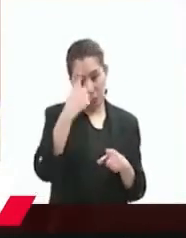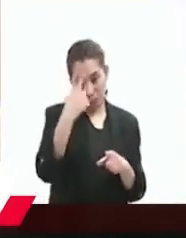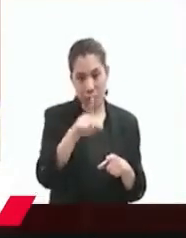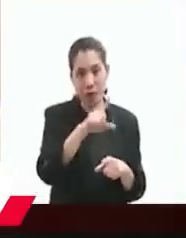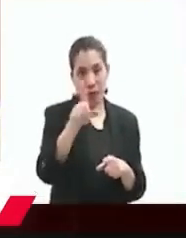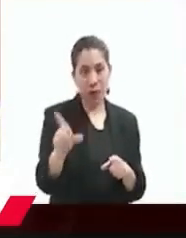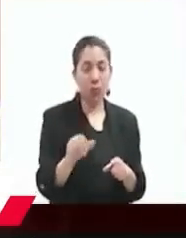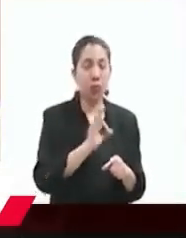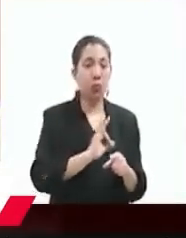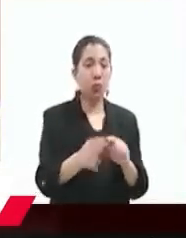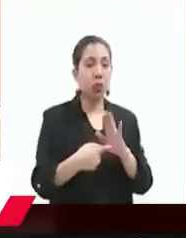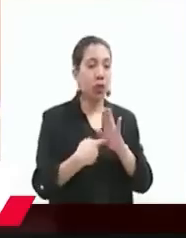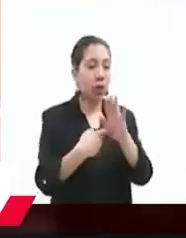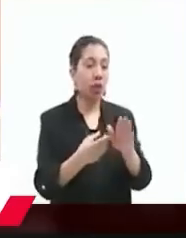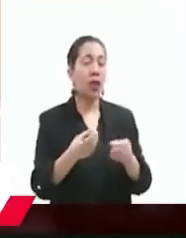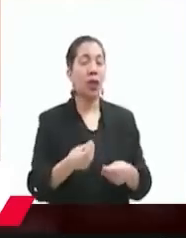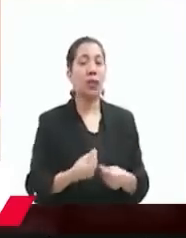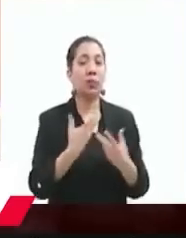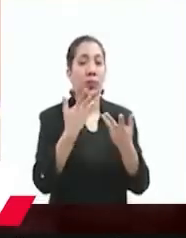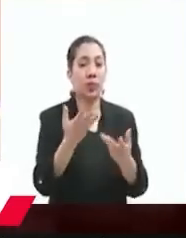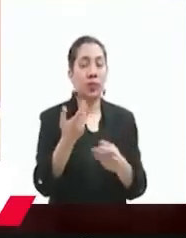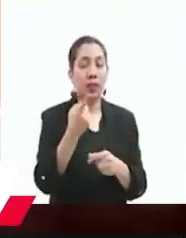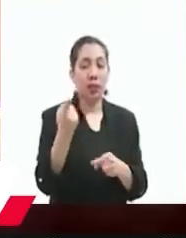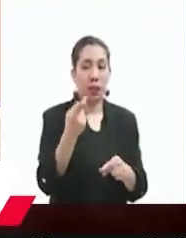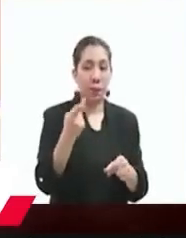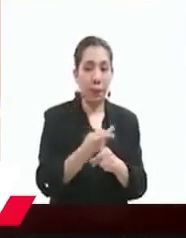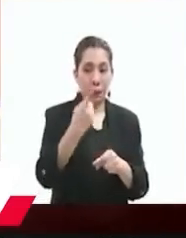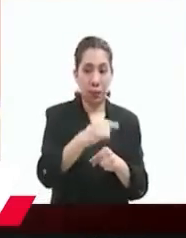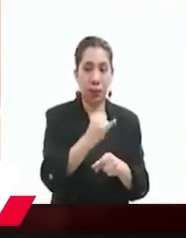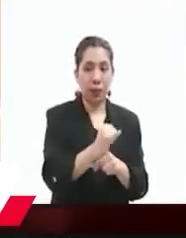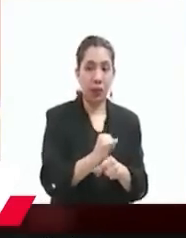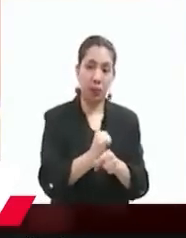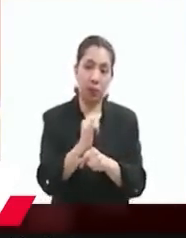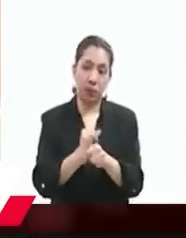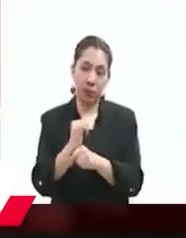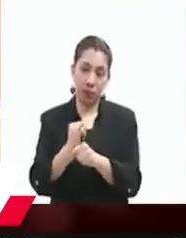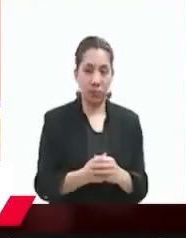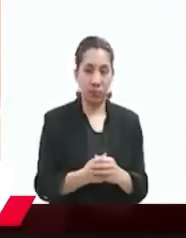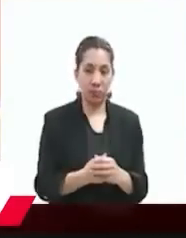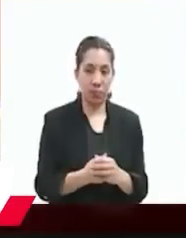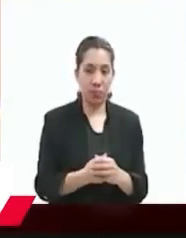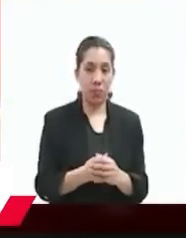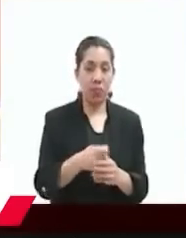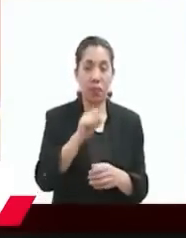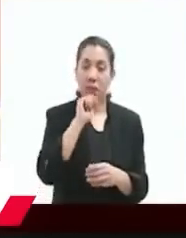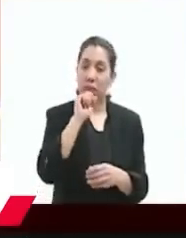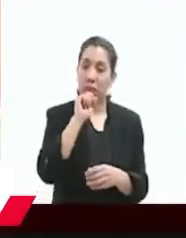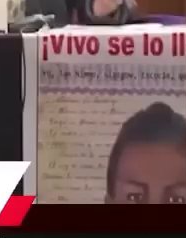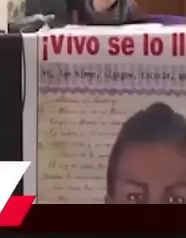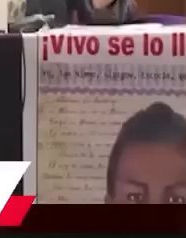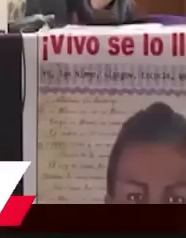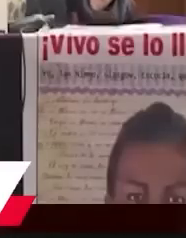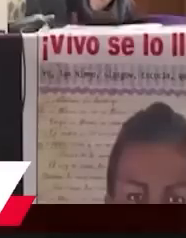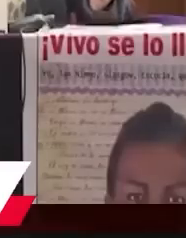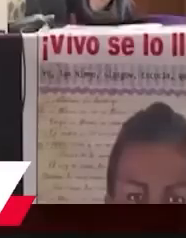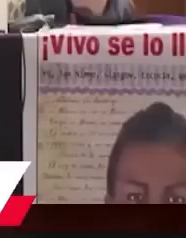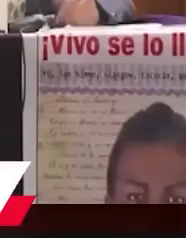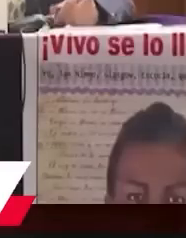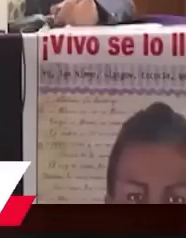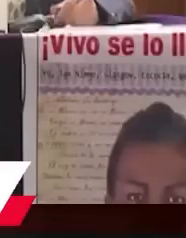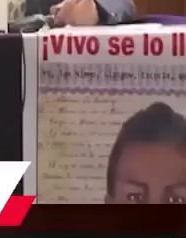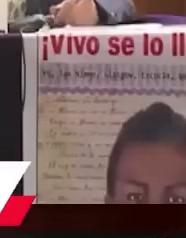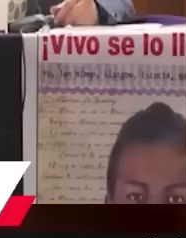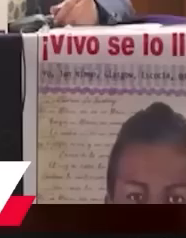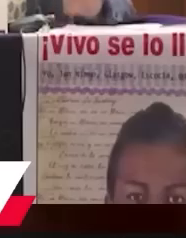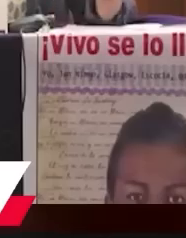primero de la falta de cooperación de la secretaría de la defensa nacional y segundo Pues con esta solicitud ya formal que le